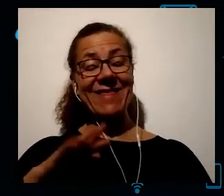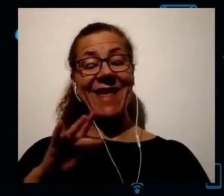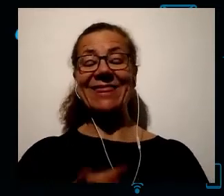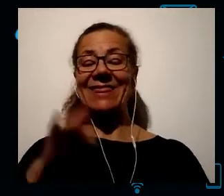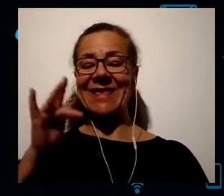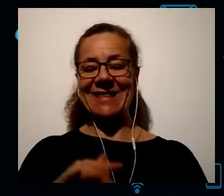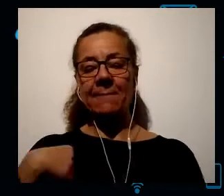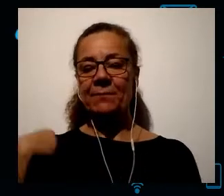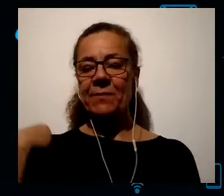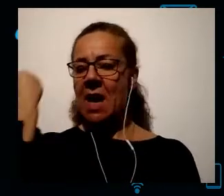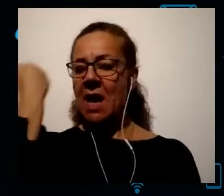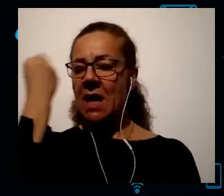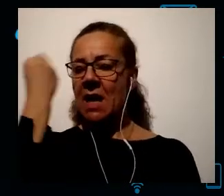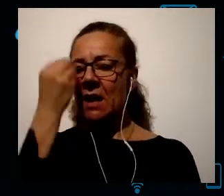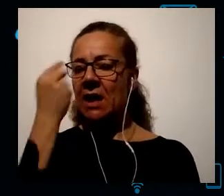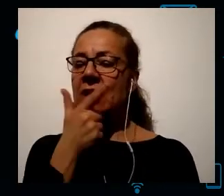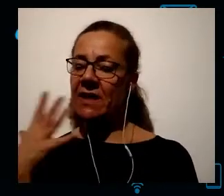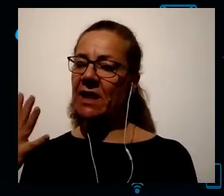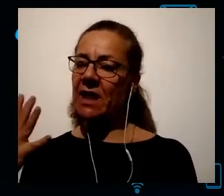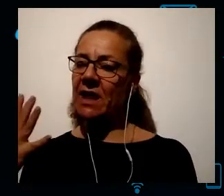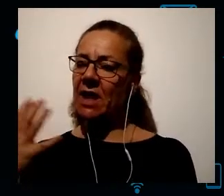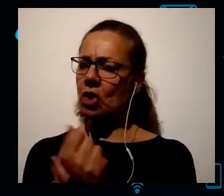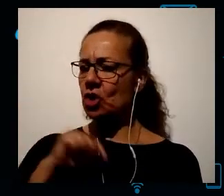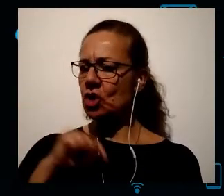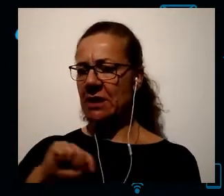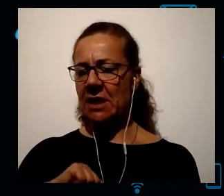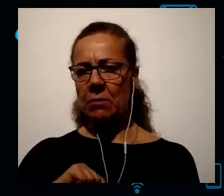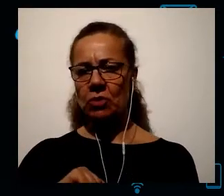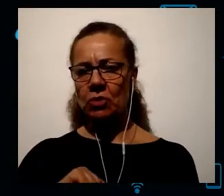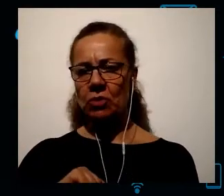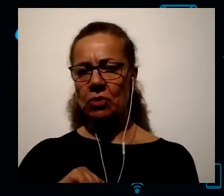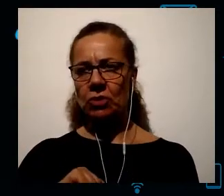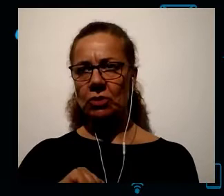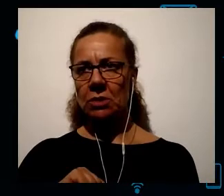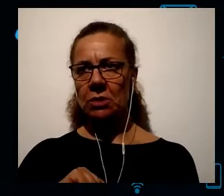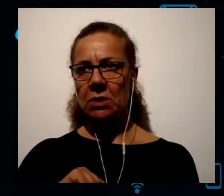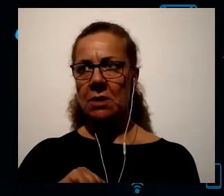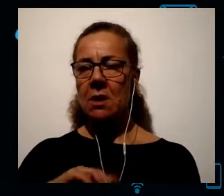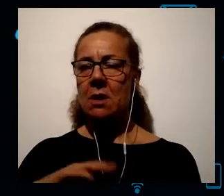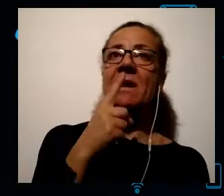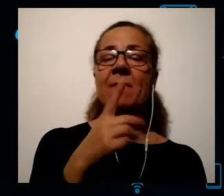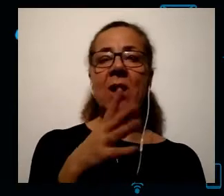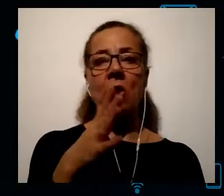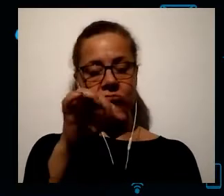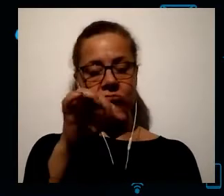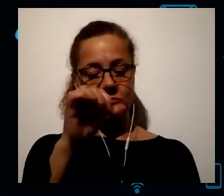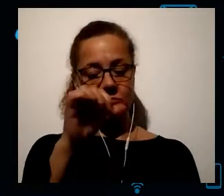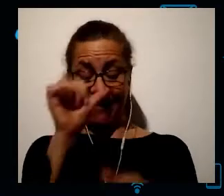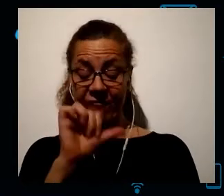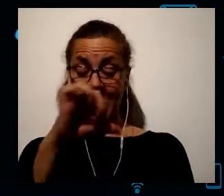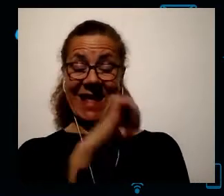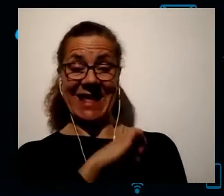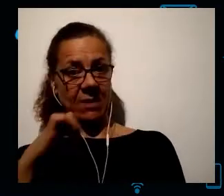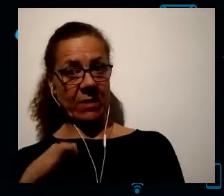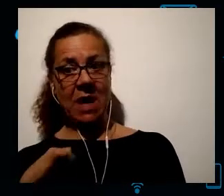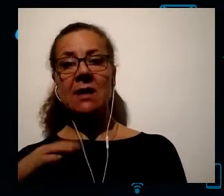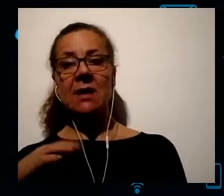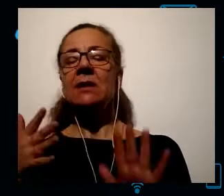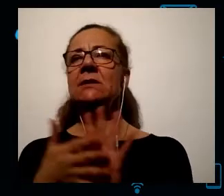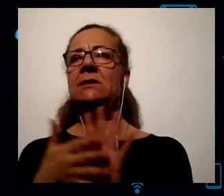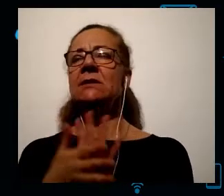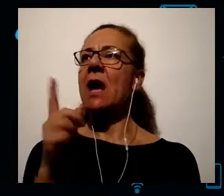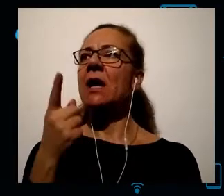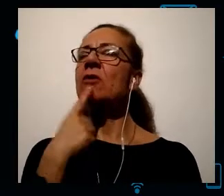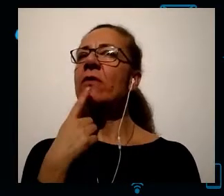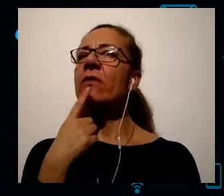que todos nos sentamos e interpelados en primer lugar individualmente es decir que yo no diga bueno el